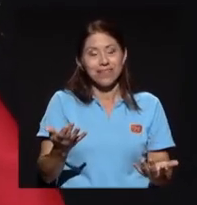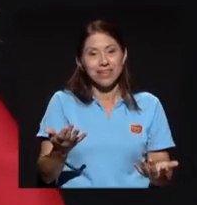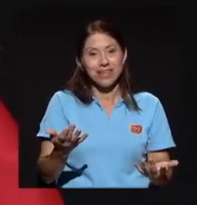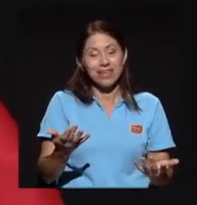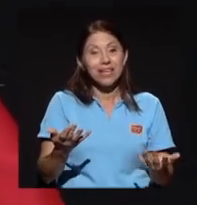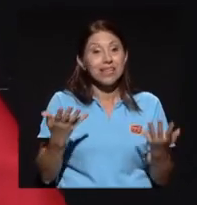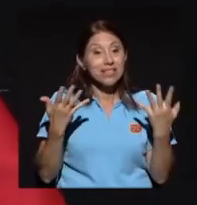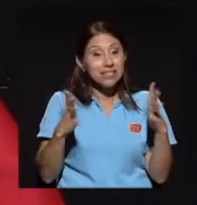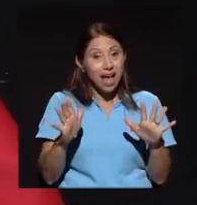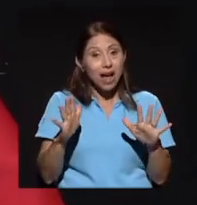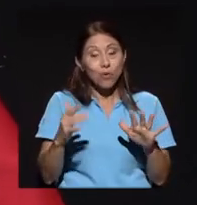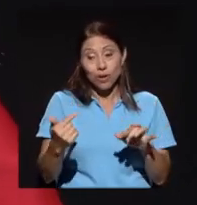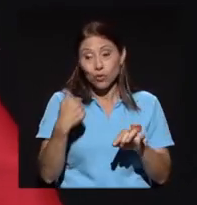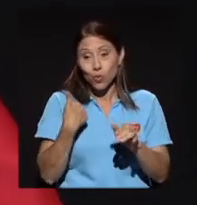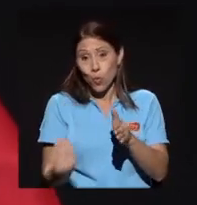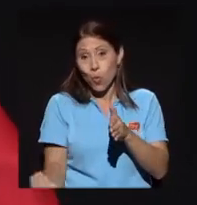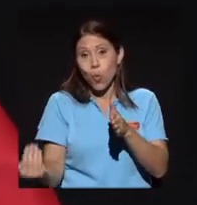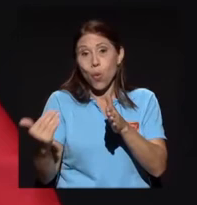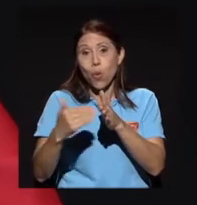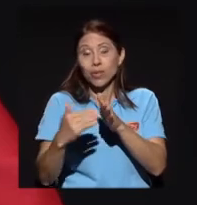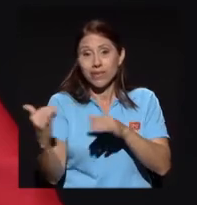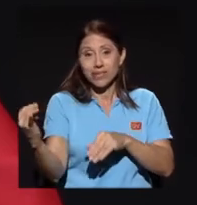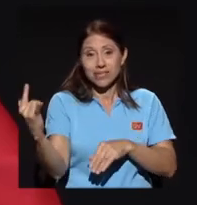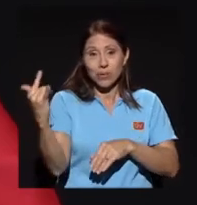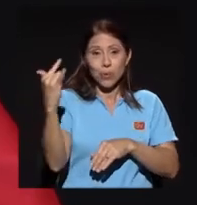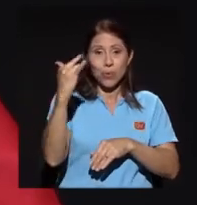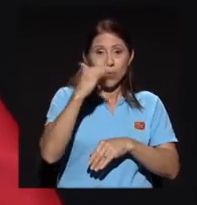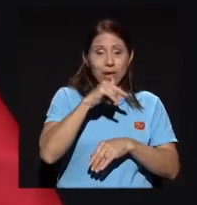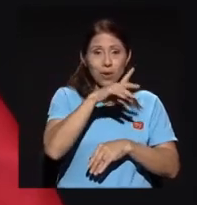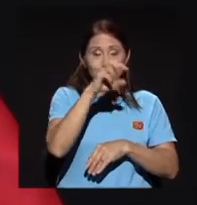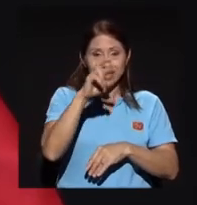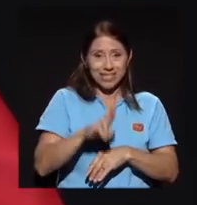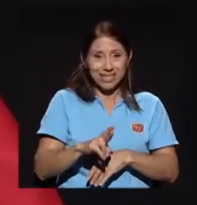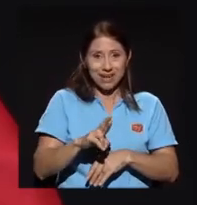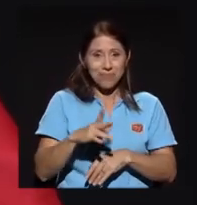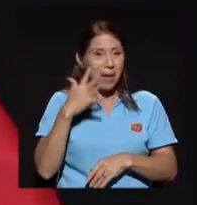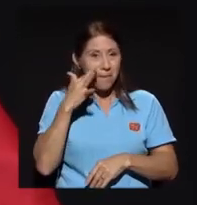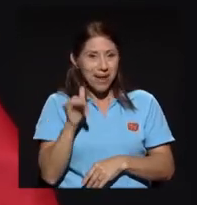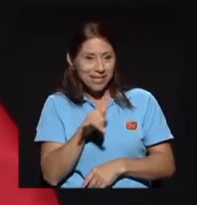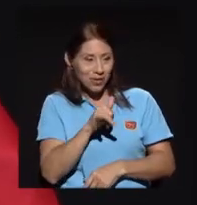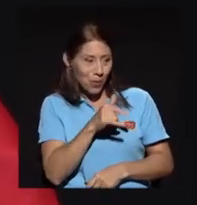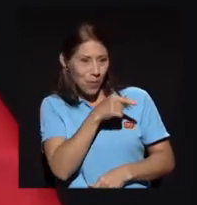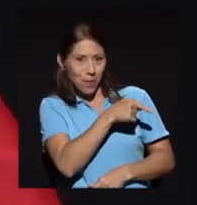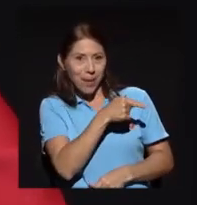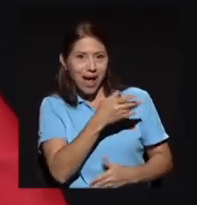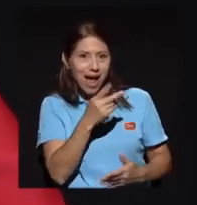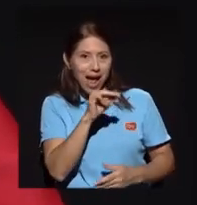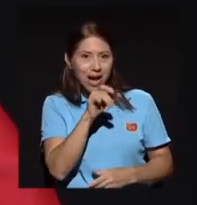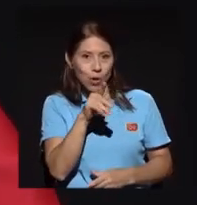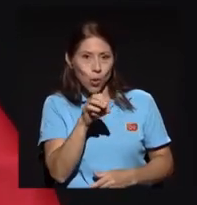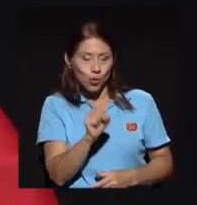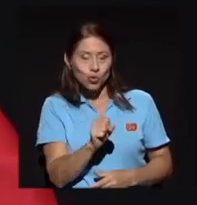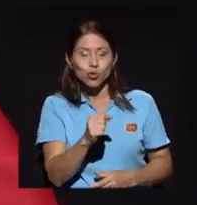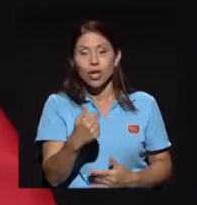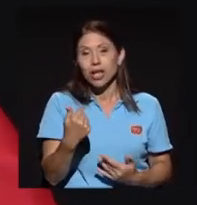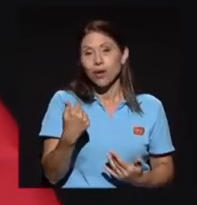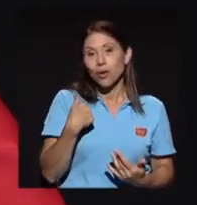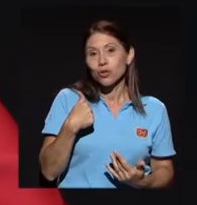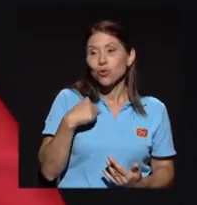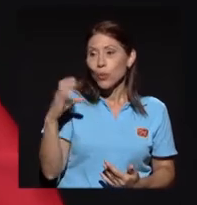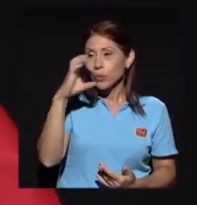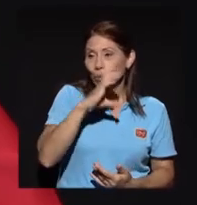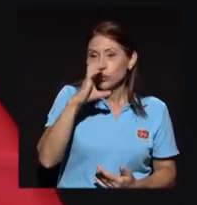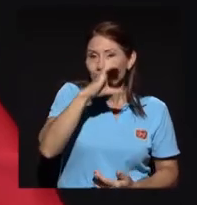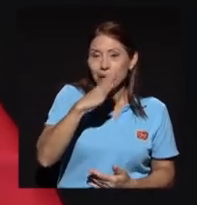Y ya cuando regresé, como similar a Marcos, ¿verdad? Busqué mi alma